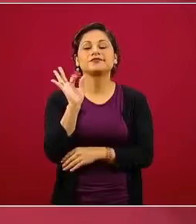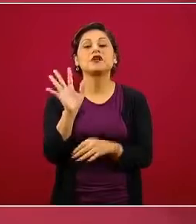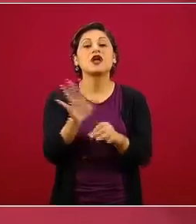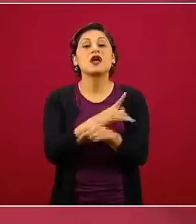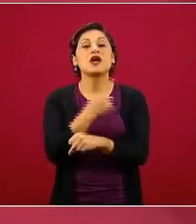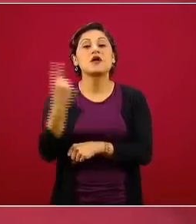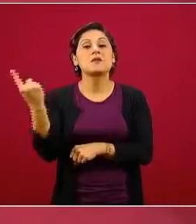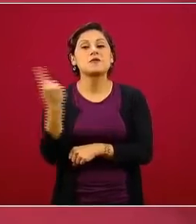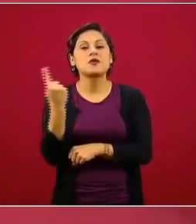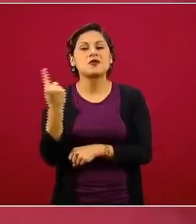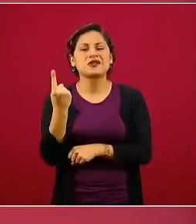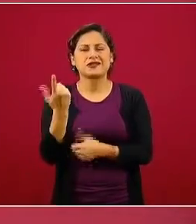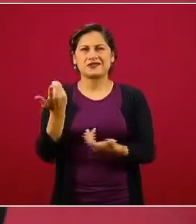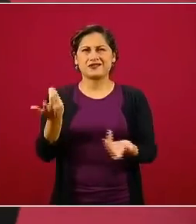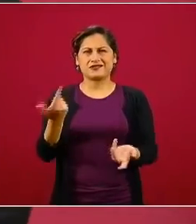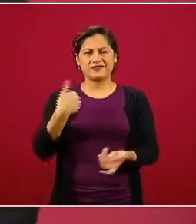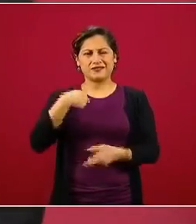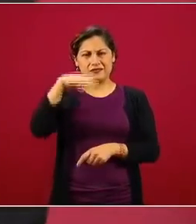una cosa normal,